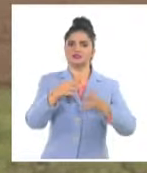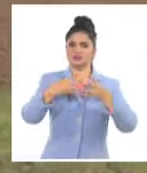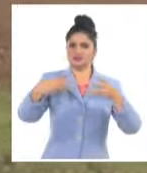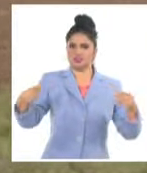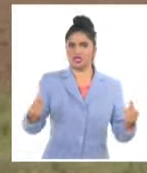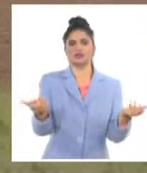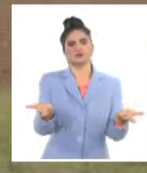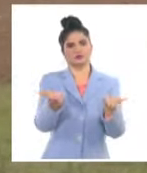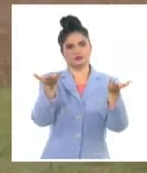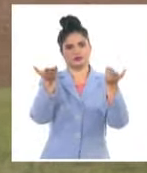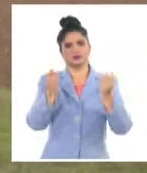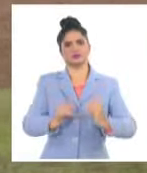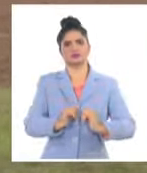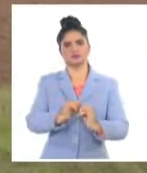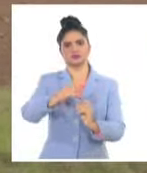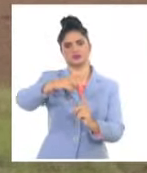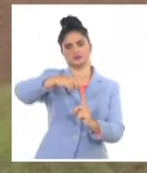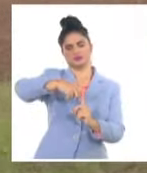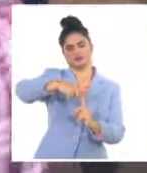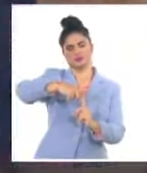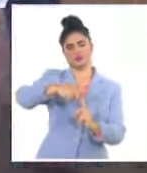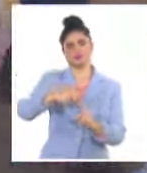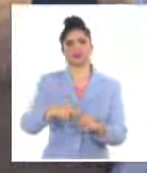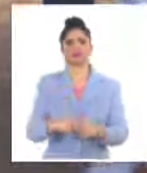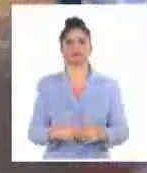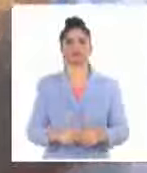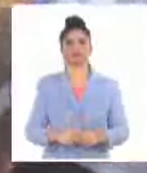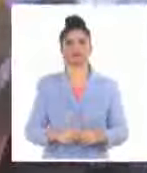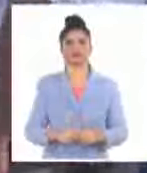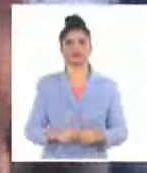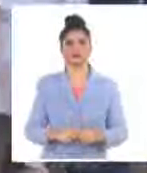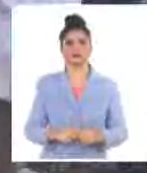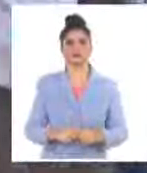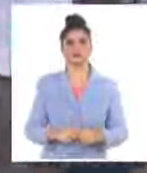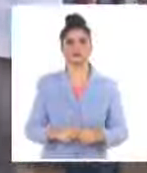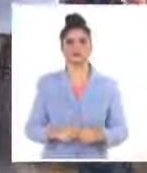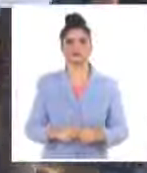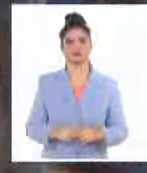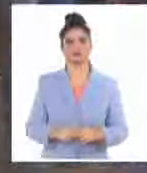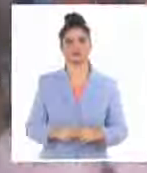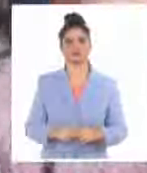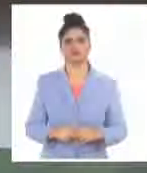Desde Las Tunas, Gianni López Brito, Canal Cubano de Noticias.